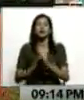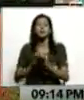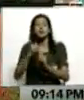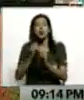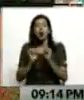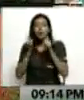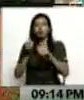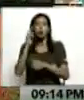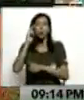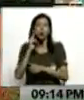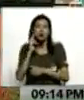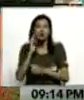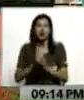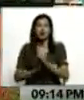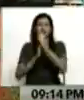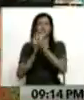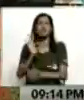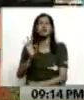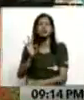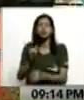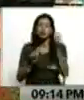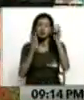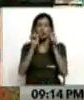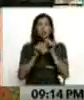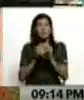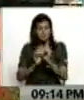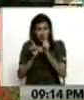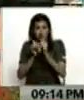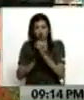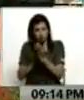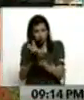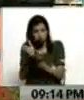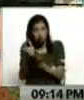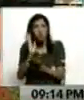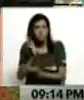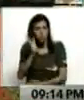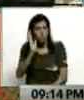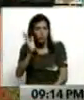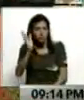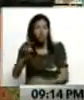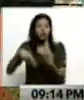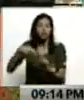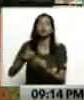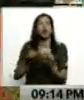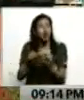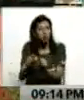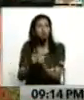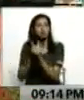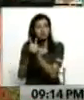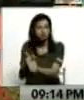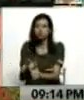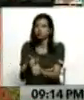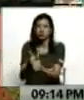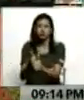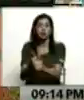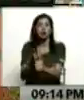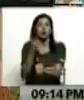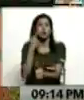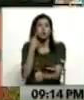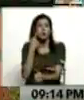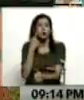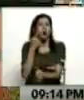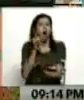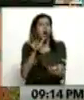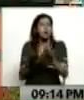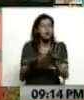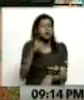por el camino de Fabricio por el camino de Chávez por el camino de nuestro pueblo porque